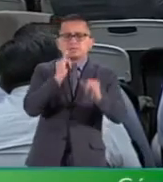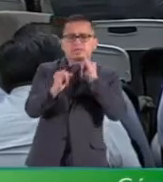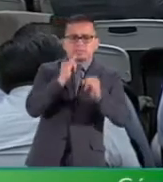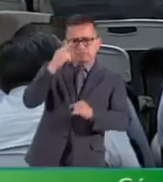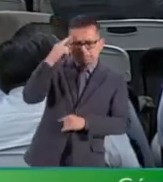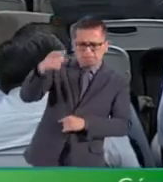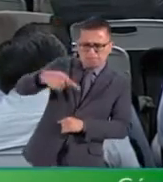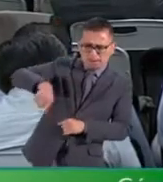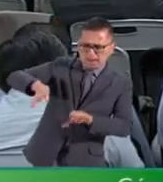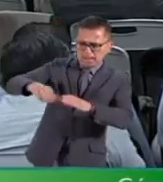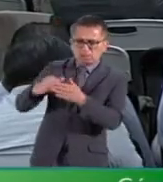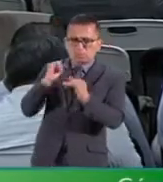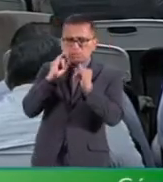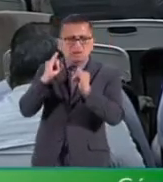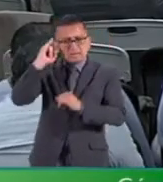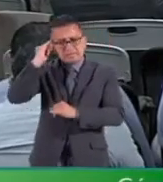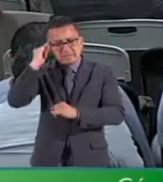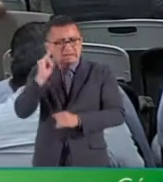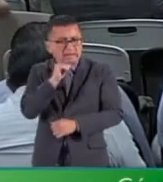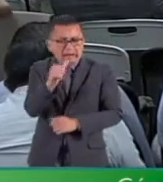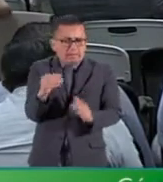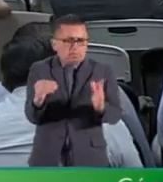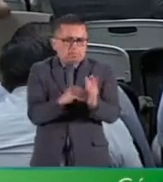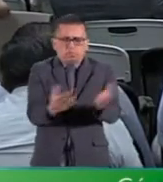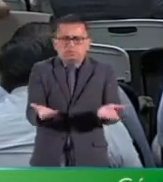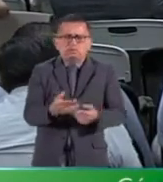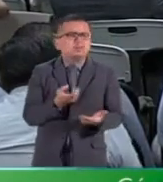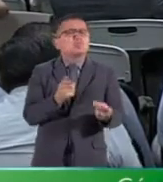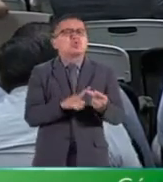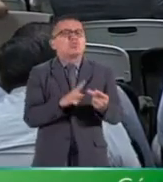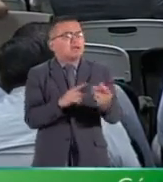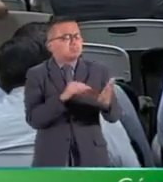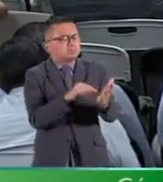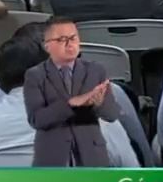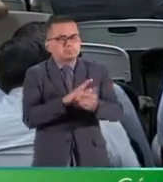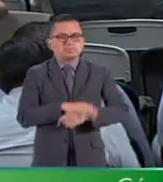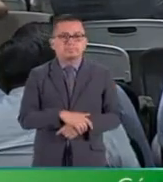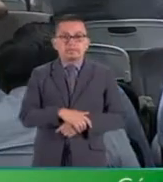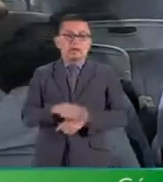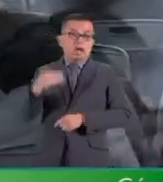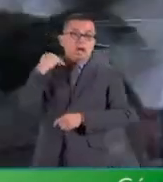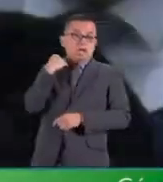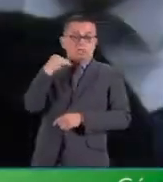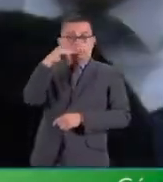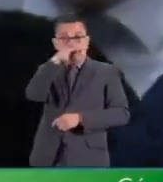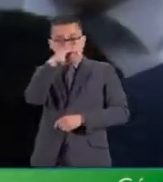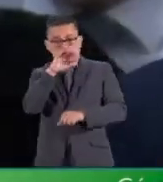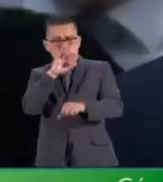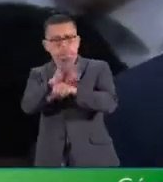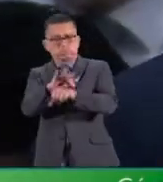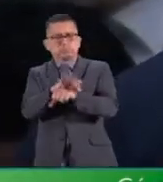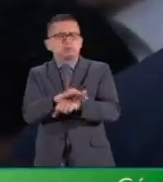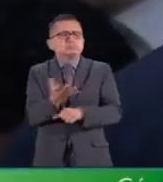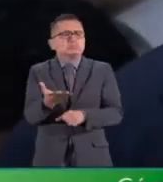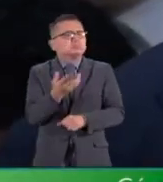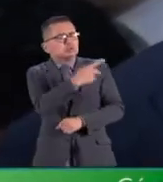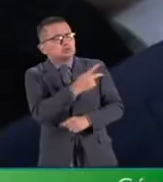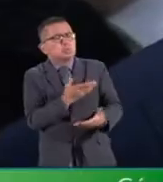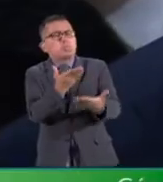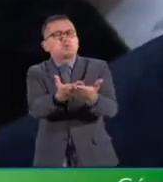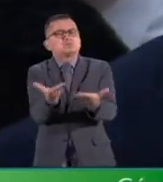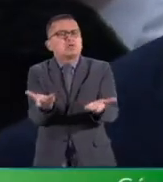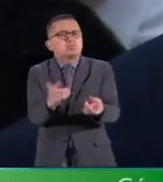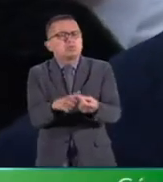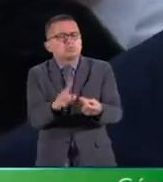acceso a la justicia? ¿Qué proponen en relación con las defensorías públicas y profesionales que merecen los más pobres de